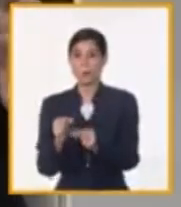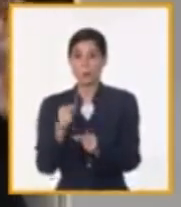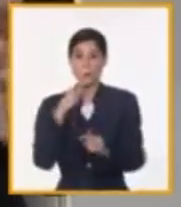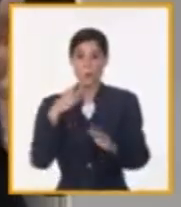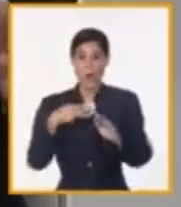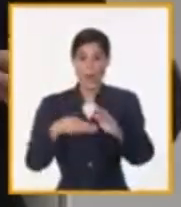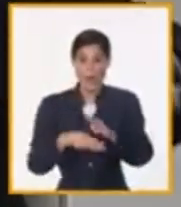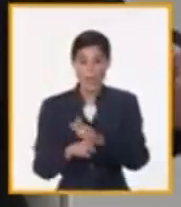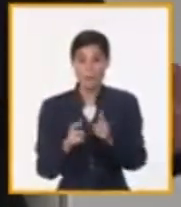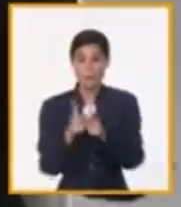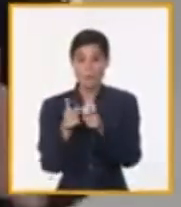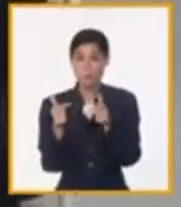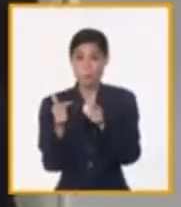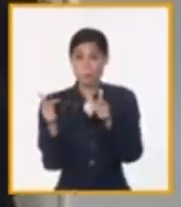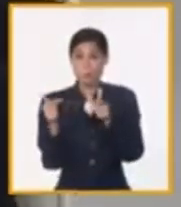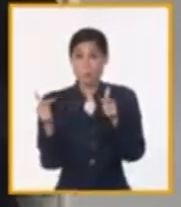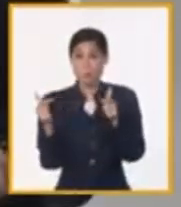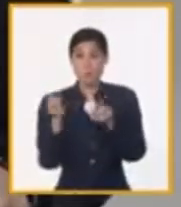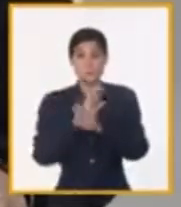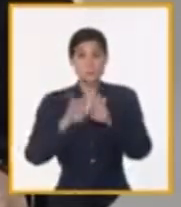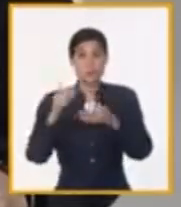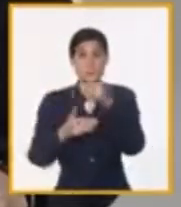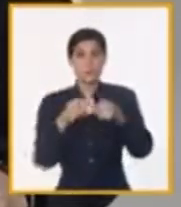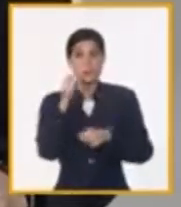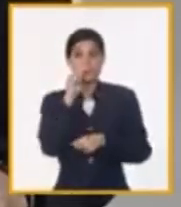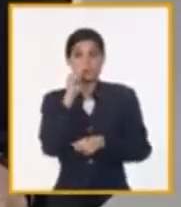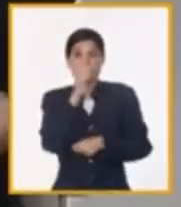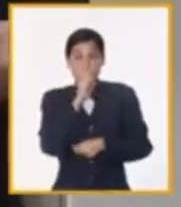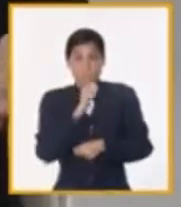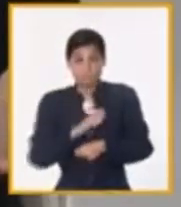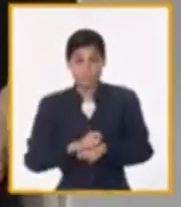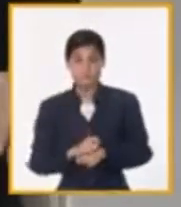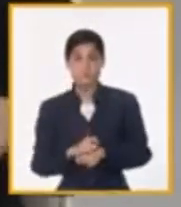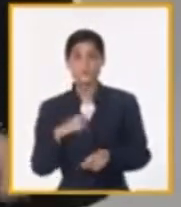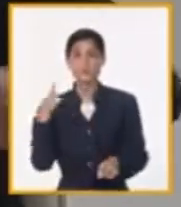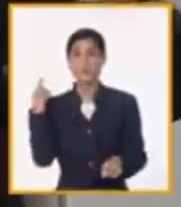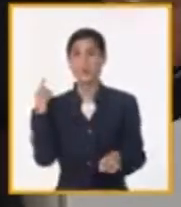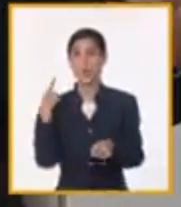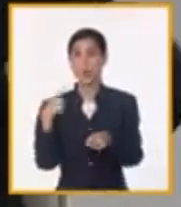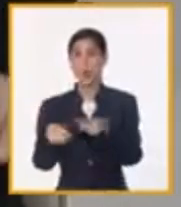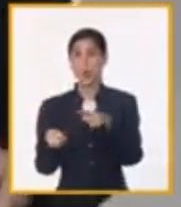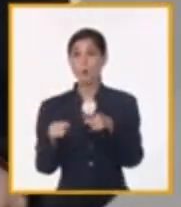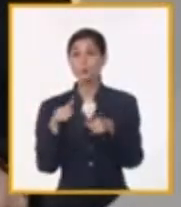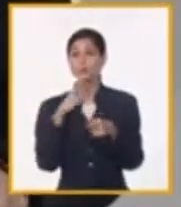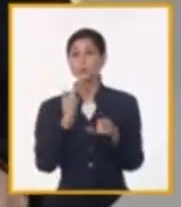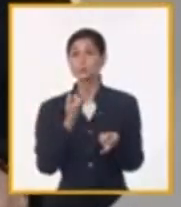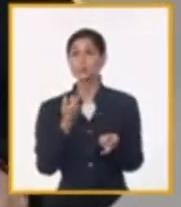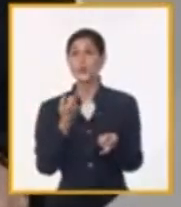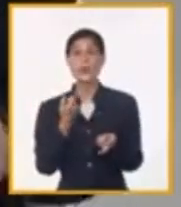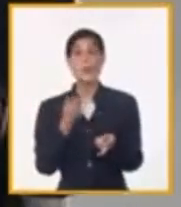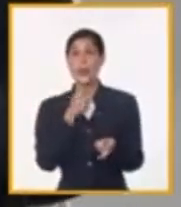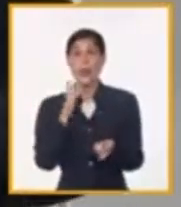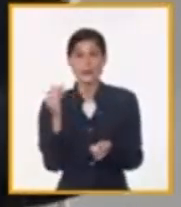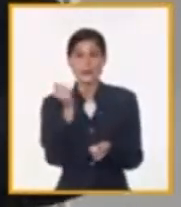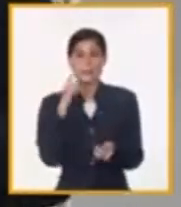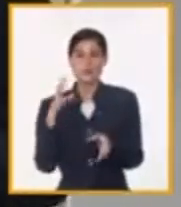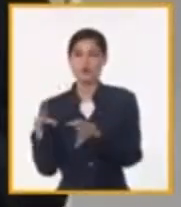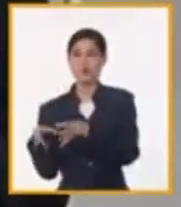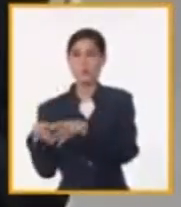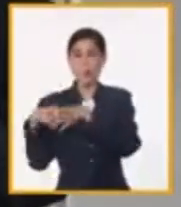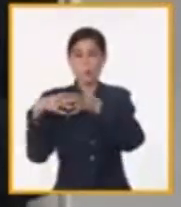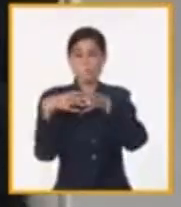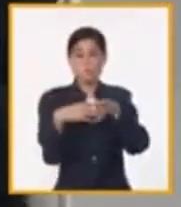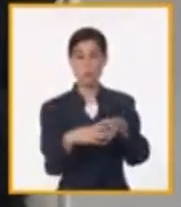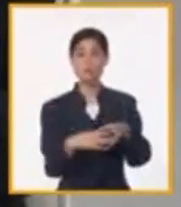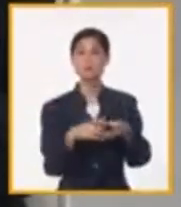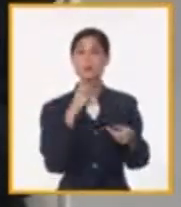los talibanes acabaron con la mapola bastó que llegaran ellos y nuevamente entonces